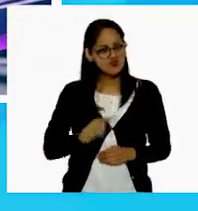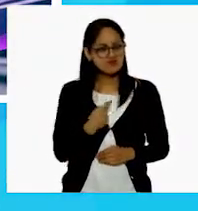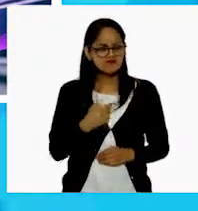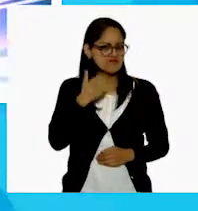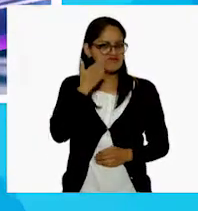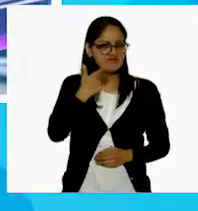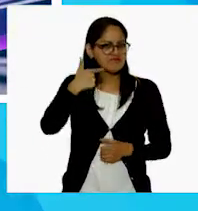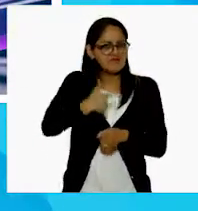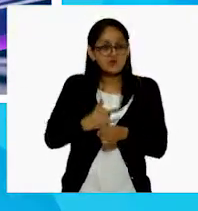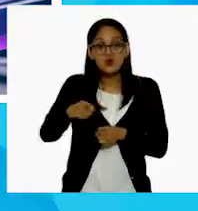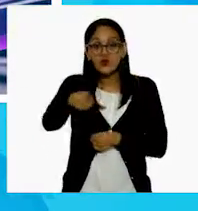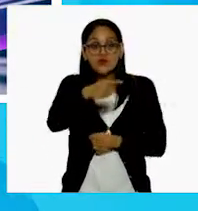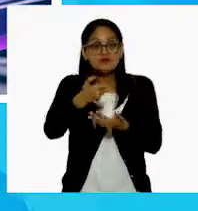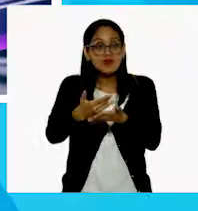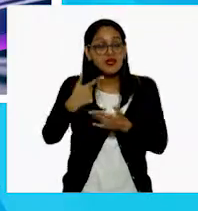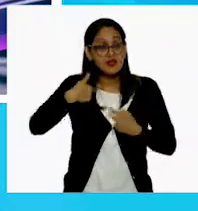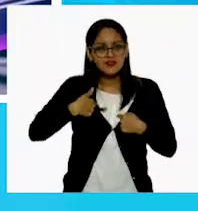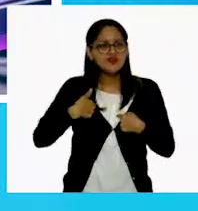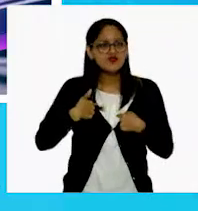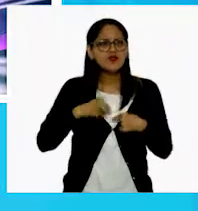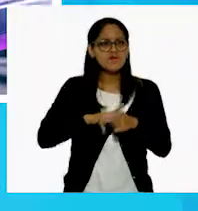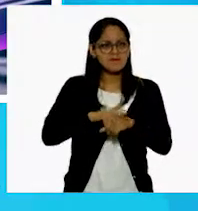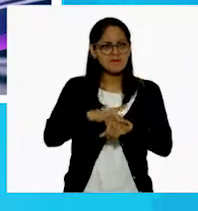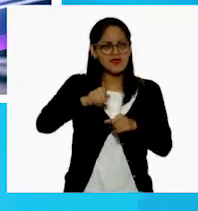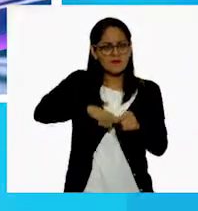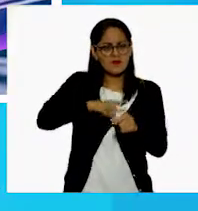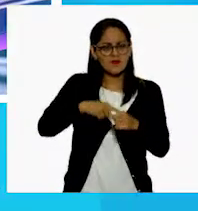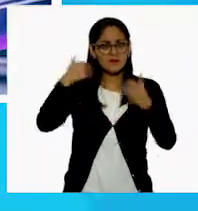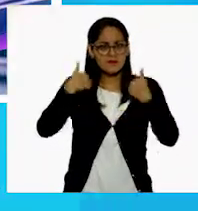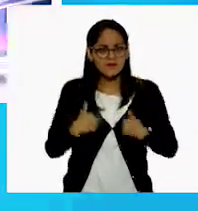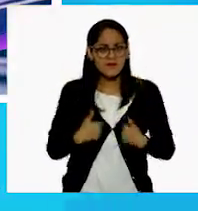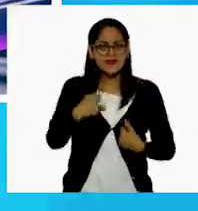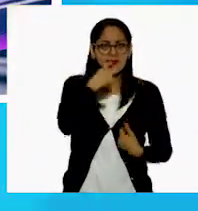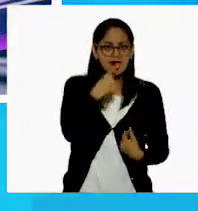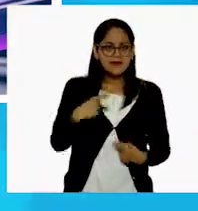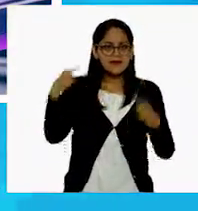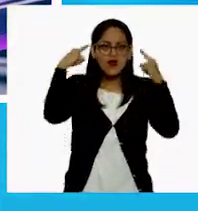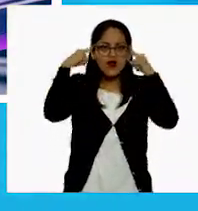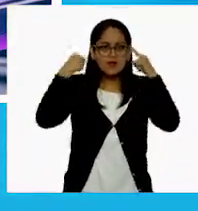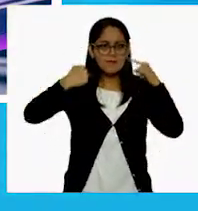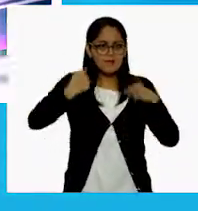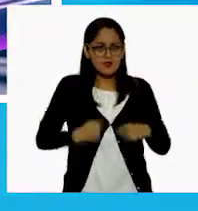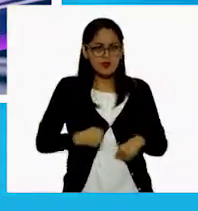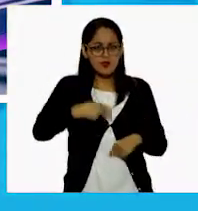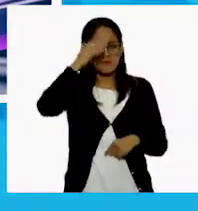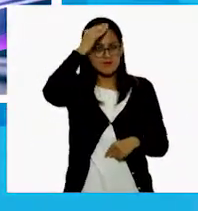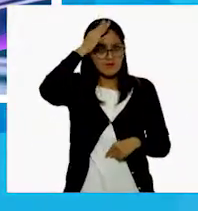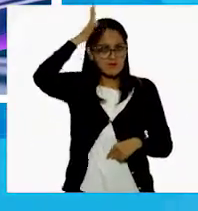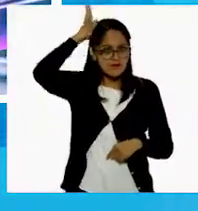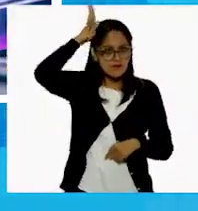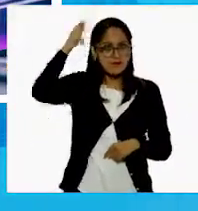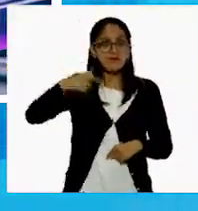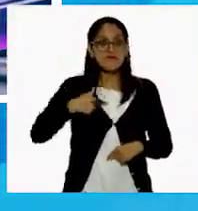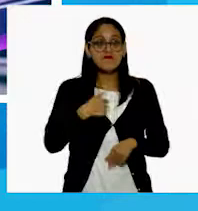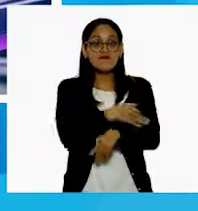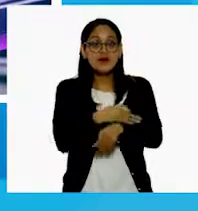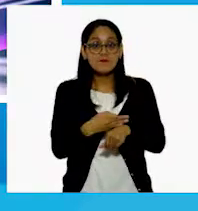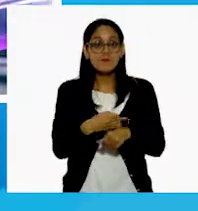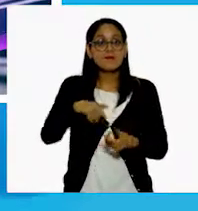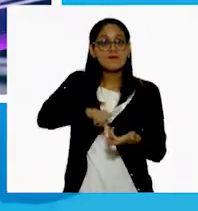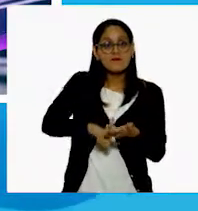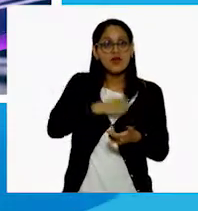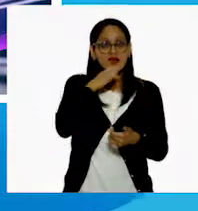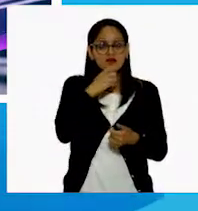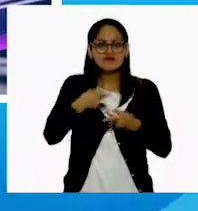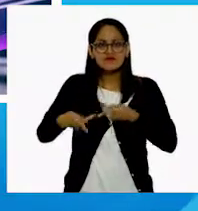Tal vez no soy lo que esperas, soy este color de piel, mi nariz y mis orejas, soy mi nombre y mi peinado, mi familia y soy mi escuela, soy todo lo